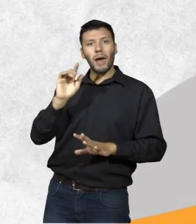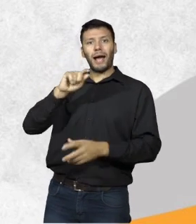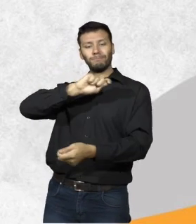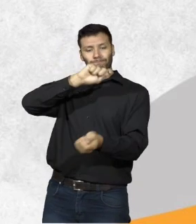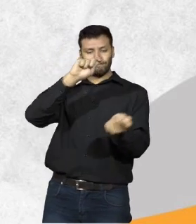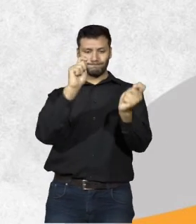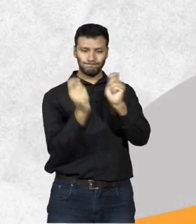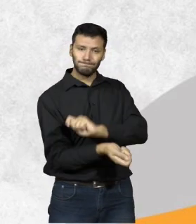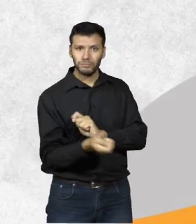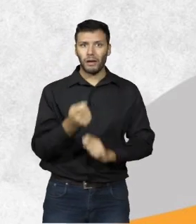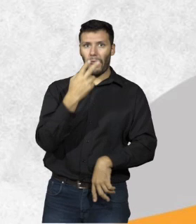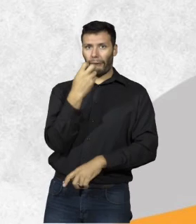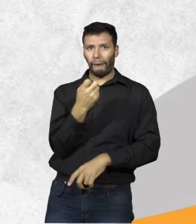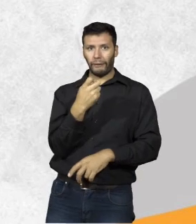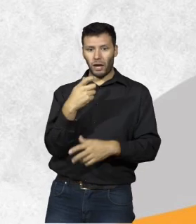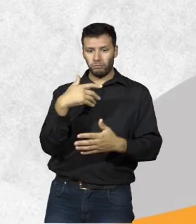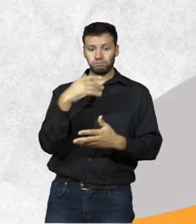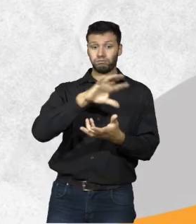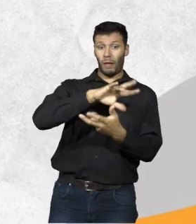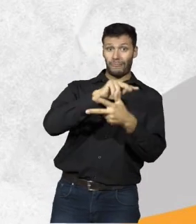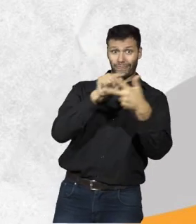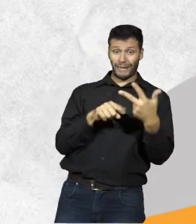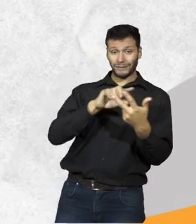Oh, esta era la que había que borrar, no me la borraron.